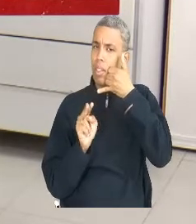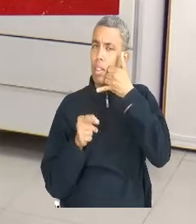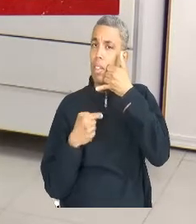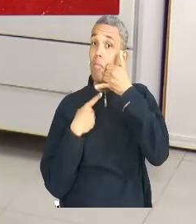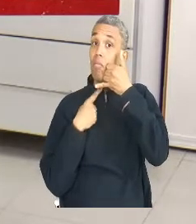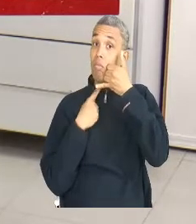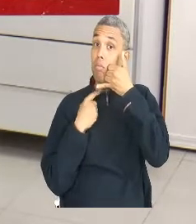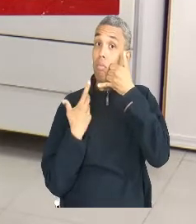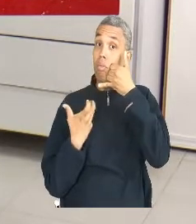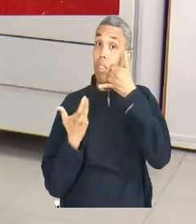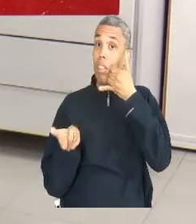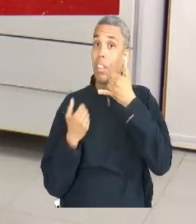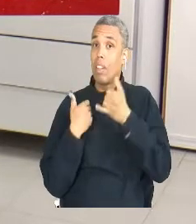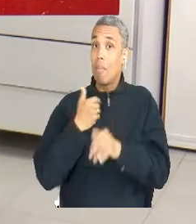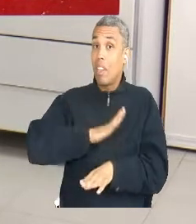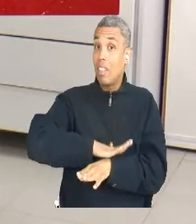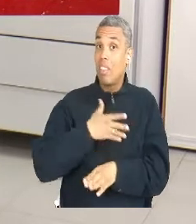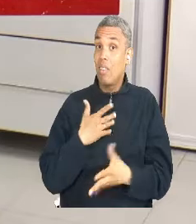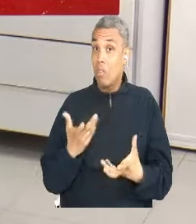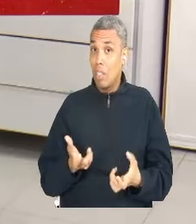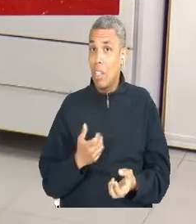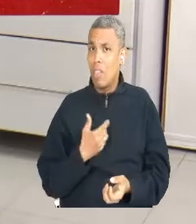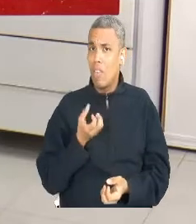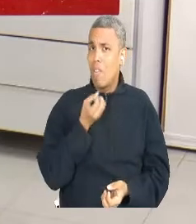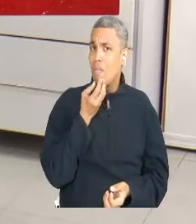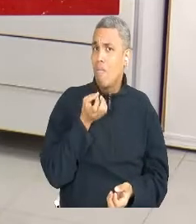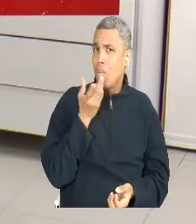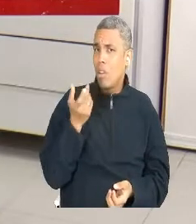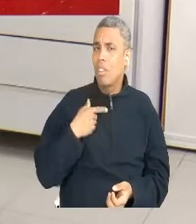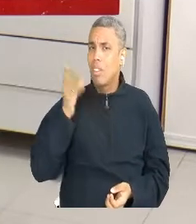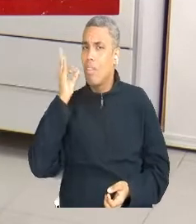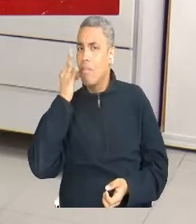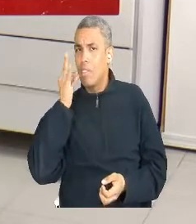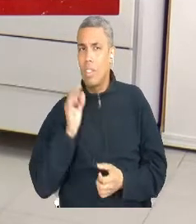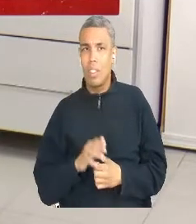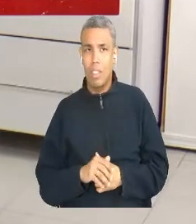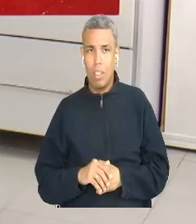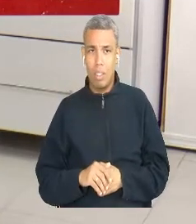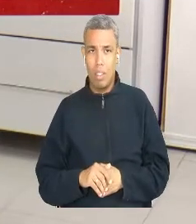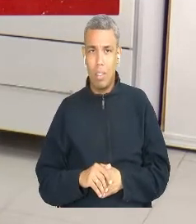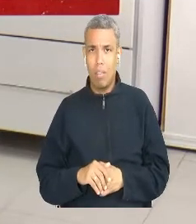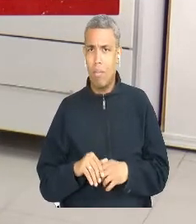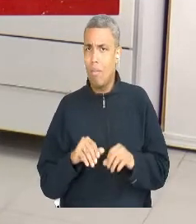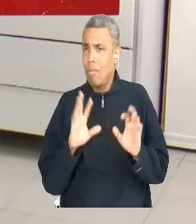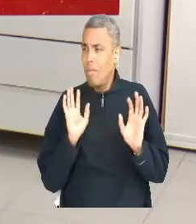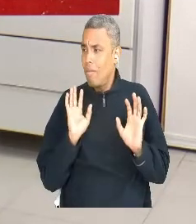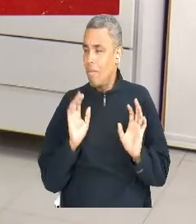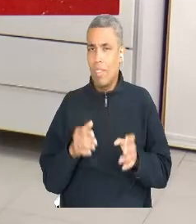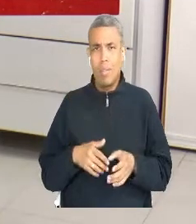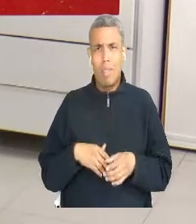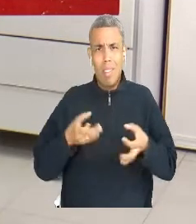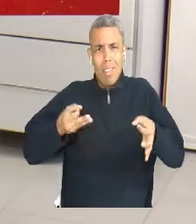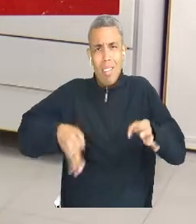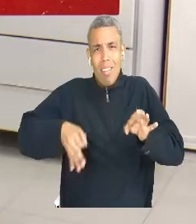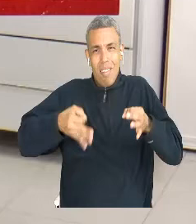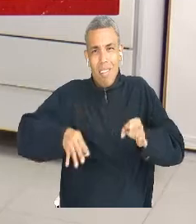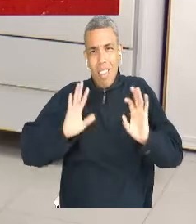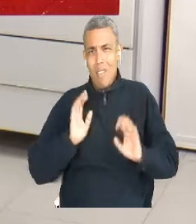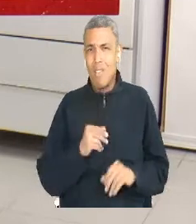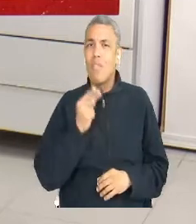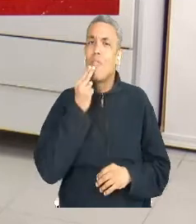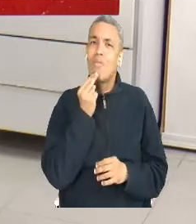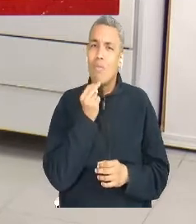provoca hacerla ahora para la tarde. Claro, sí, igual sí, los postres, Norita. Nora, que hemos hecho acá son muy sencillos. Ajá. Y es la idea de que vayamos paso a paso.